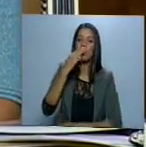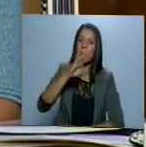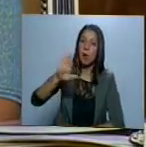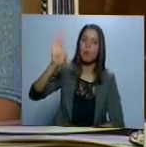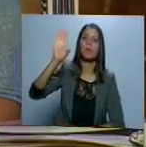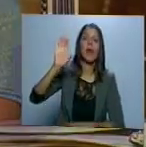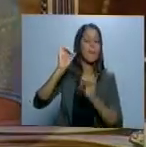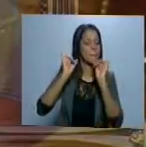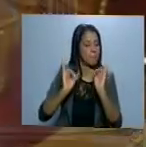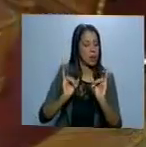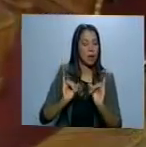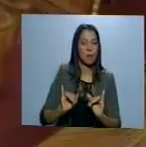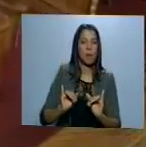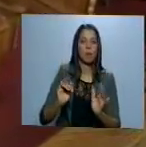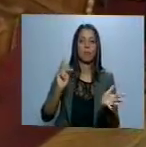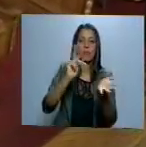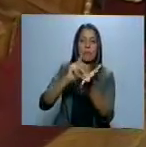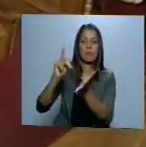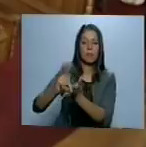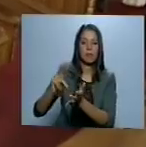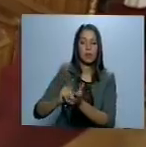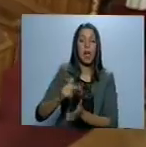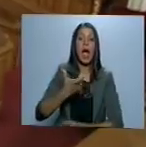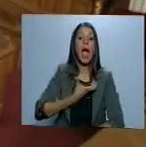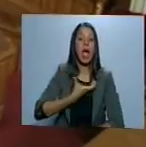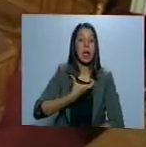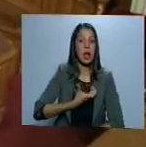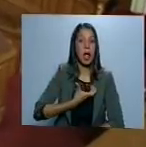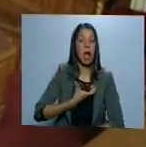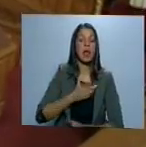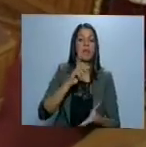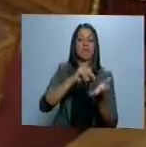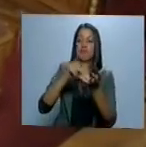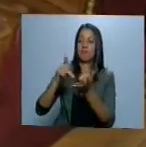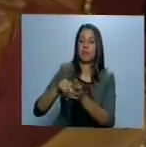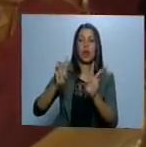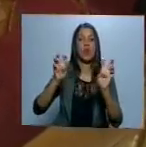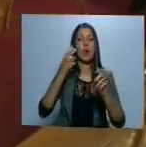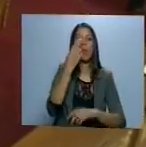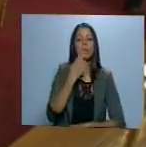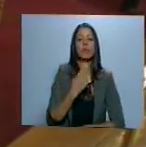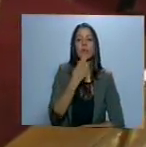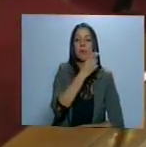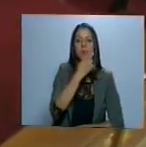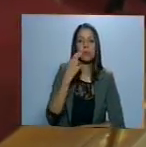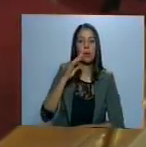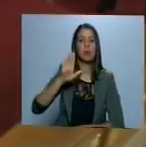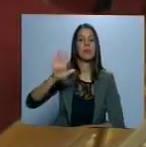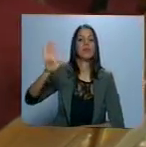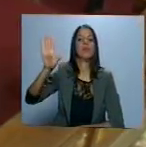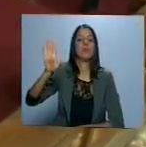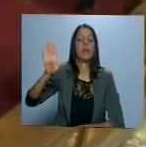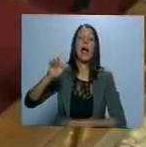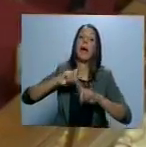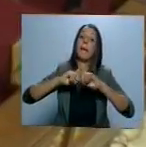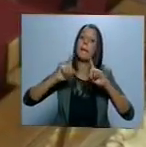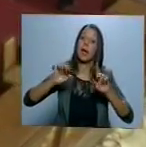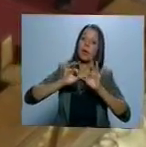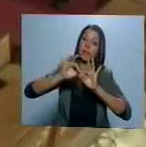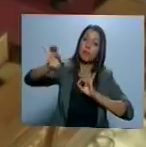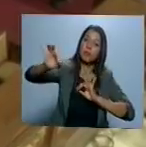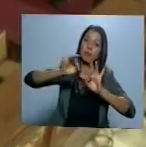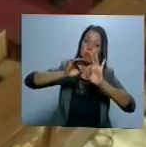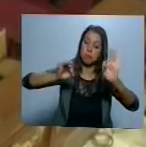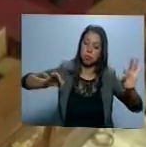toca juramentar a los nuevos alcaldes y alcaldesas. Y dado la extensión del territorio, dado